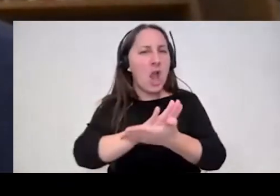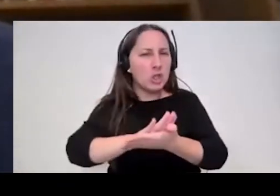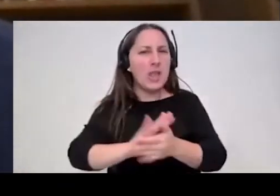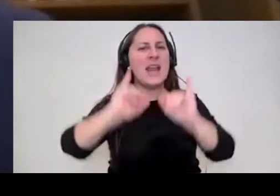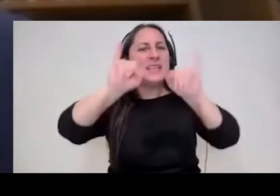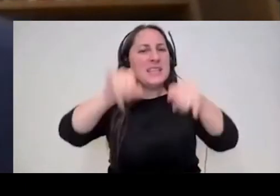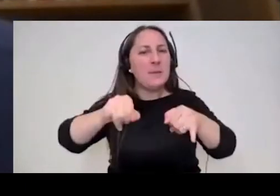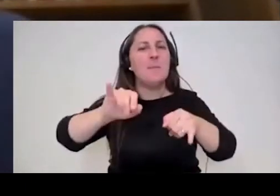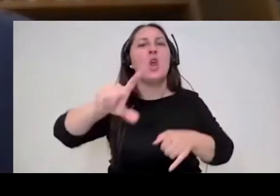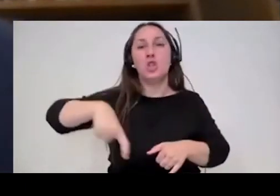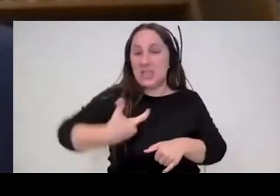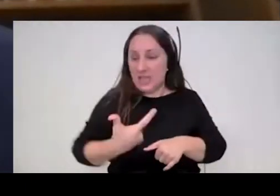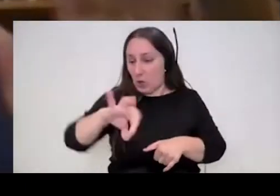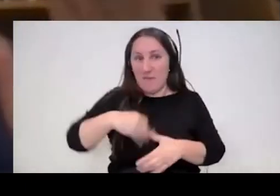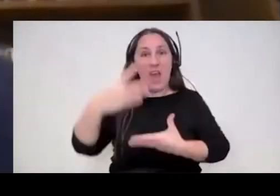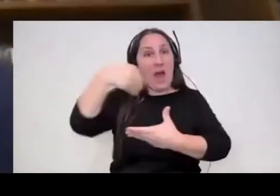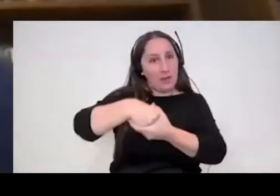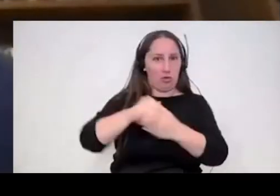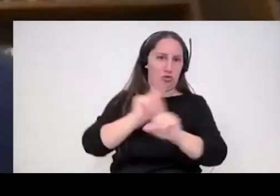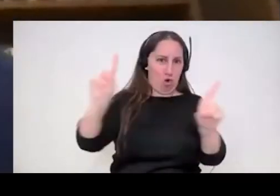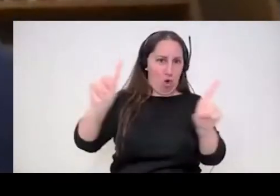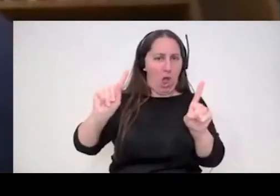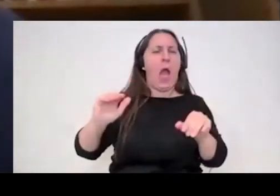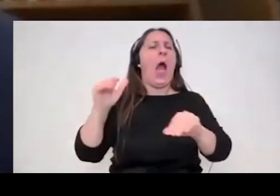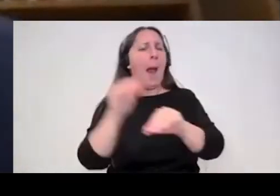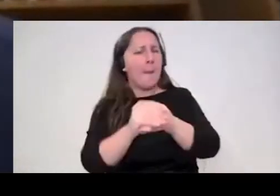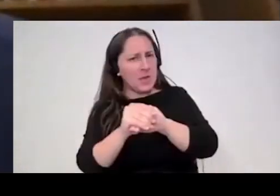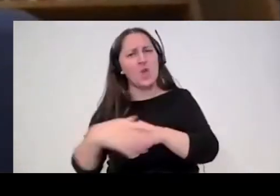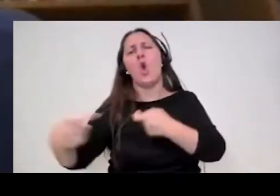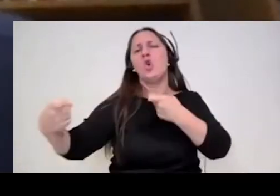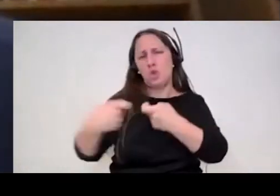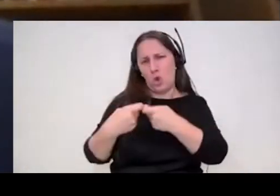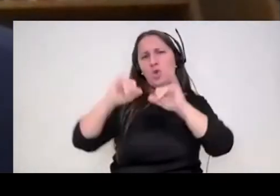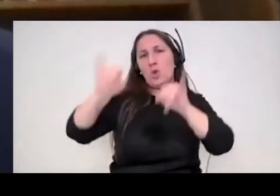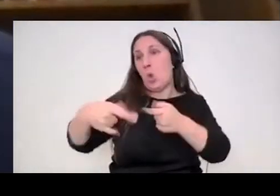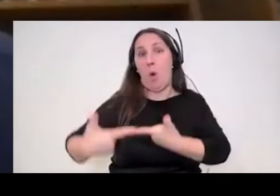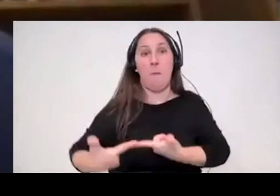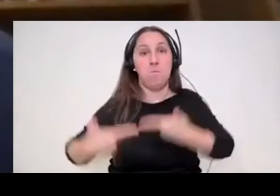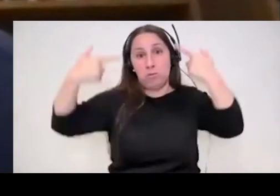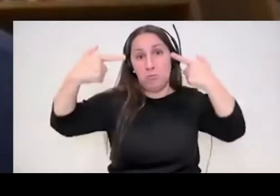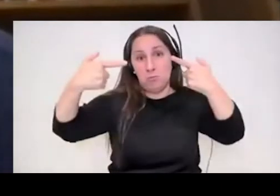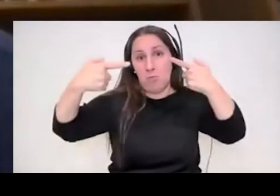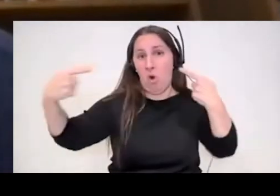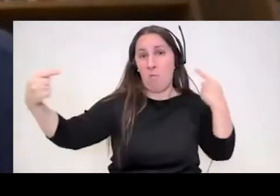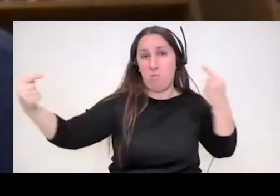interna. Podemos ser amigos, podemos ser aliados, pero todo tiene un límite, o podemos ser adversario o enemigo.